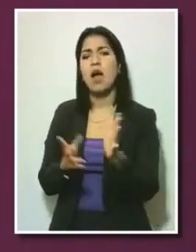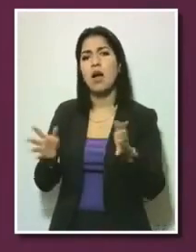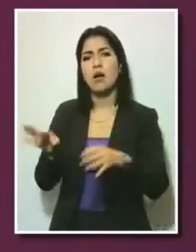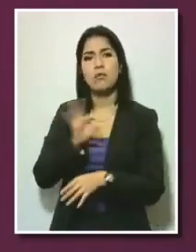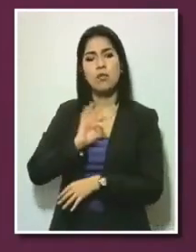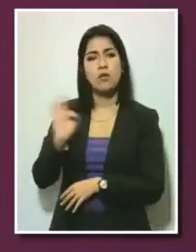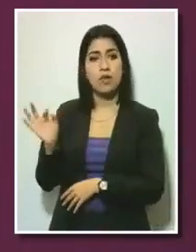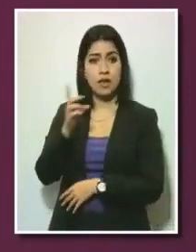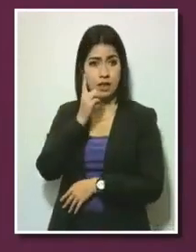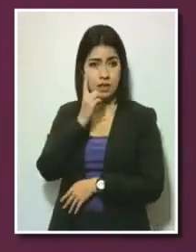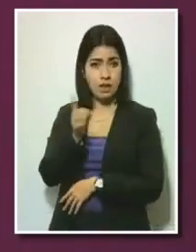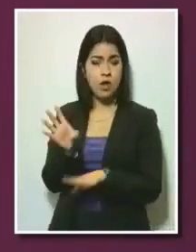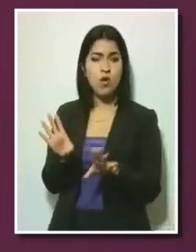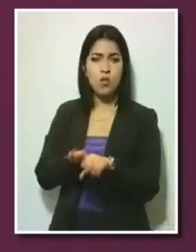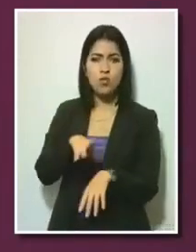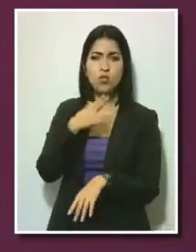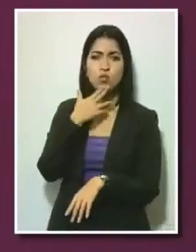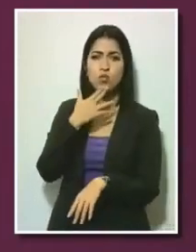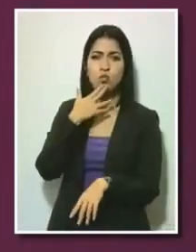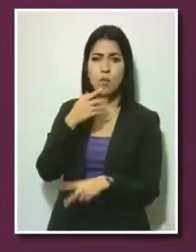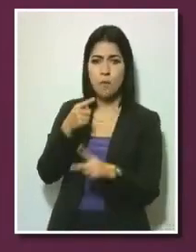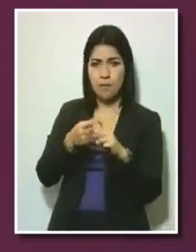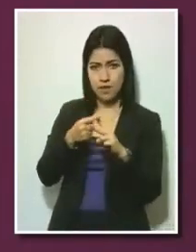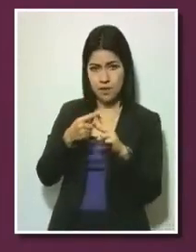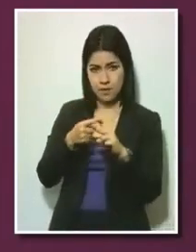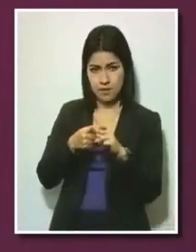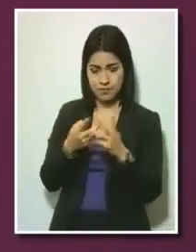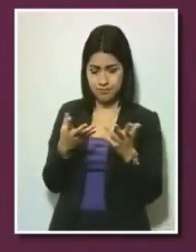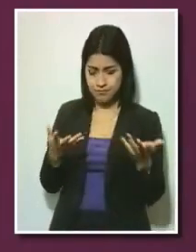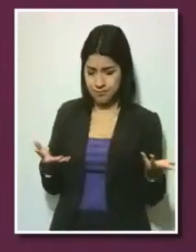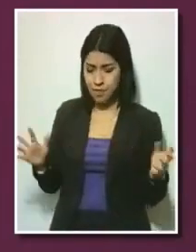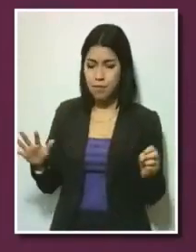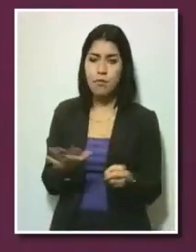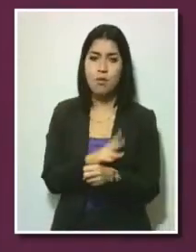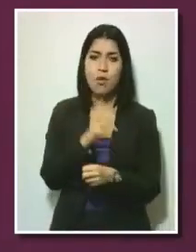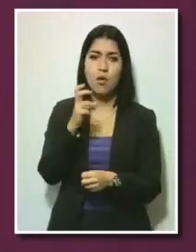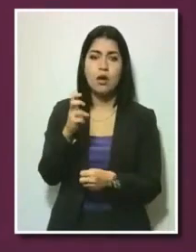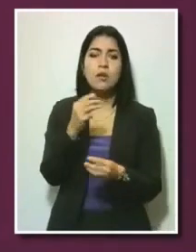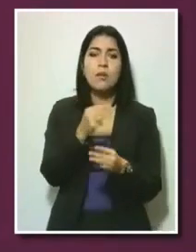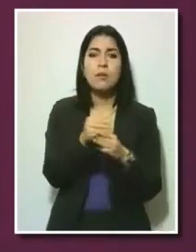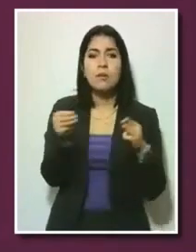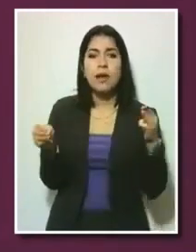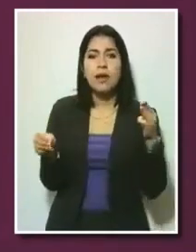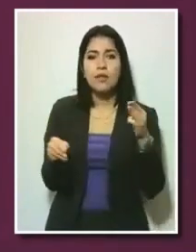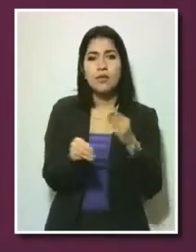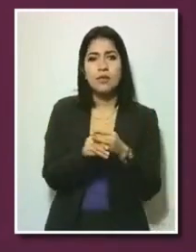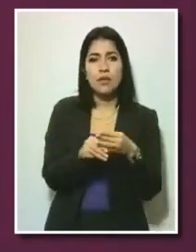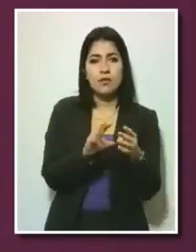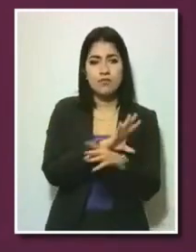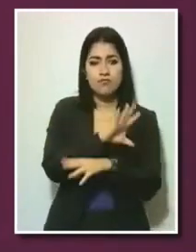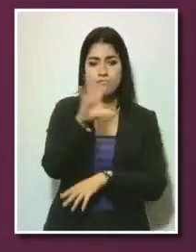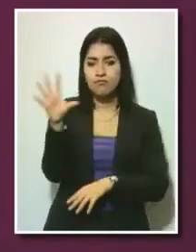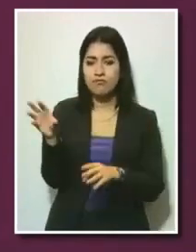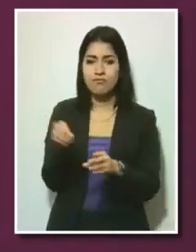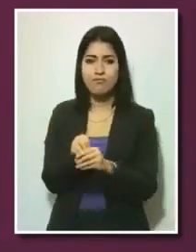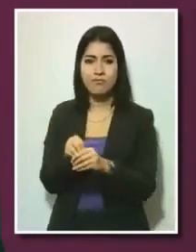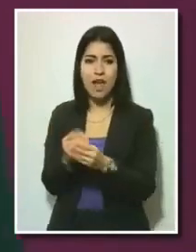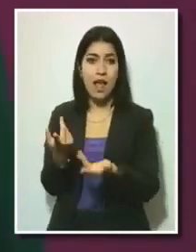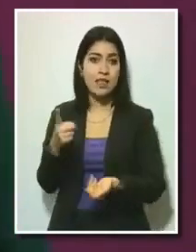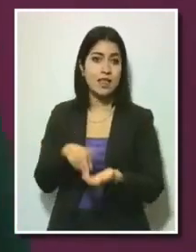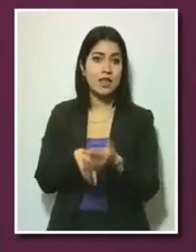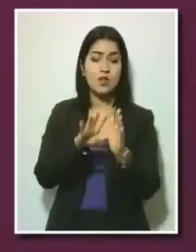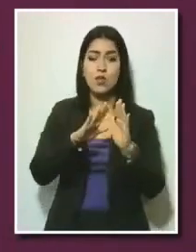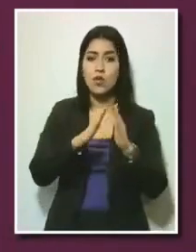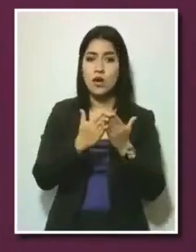hablar de cómo se utilizan las matemáticas. Entonces, es las materias de manera integral. Y